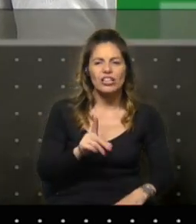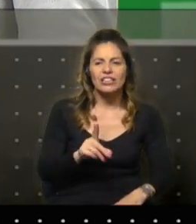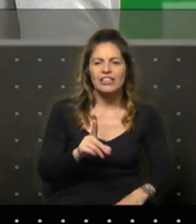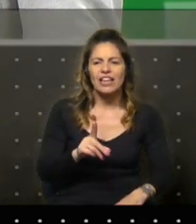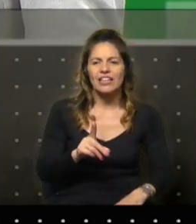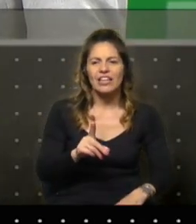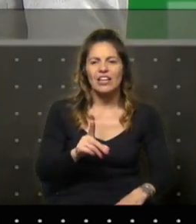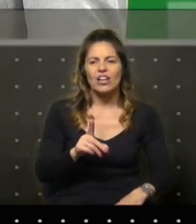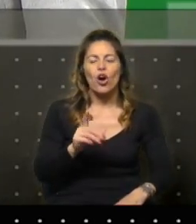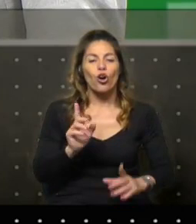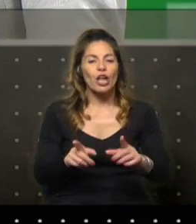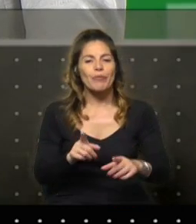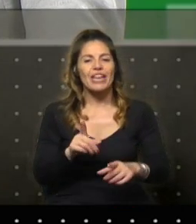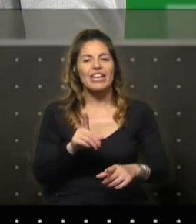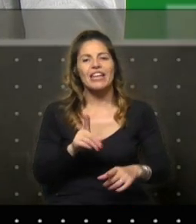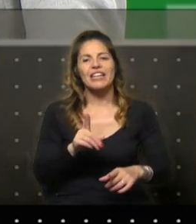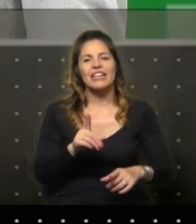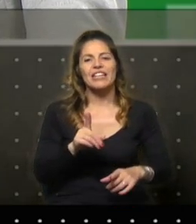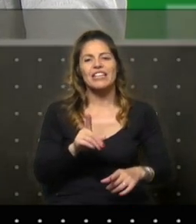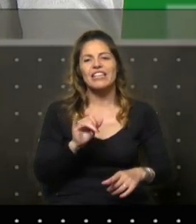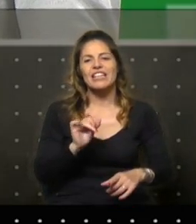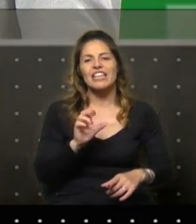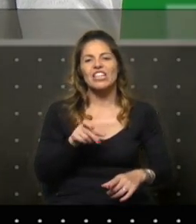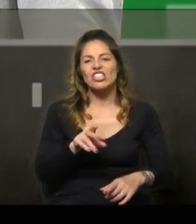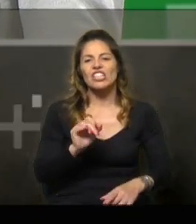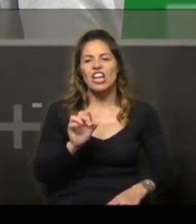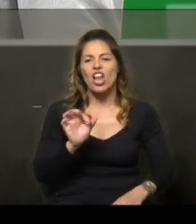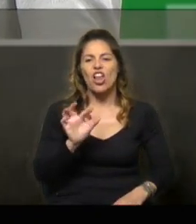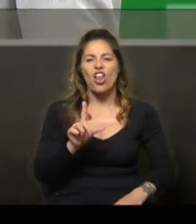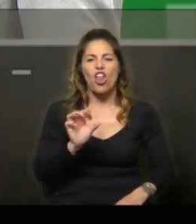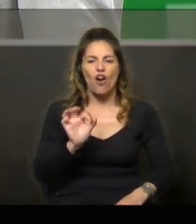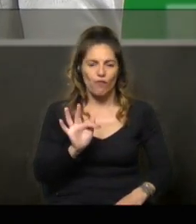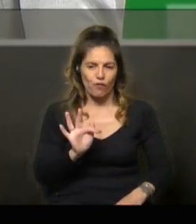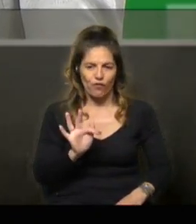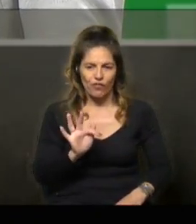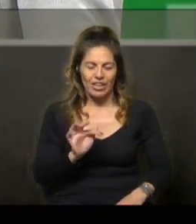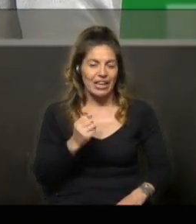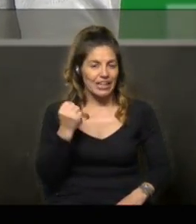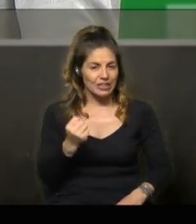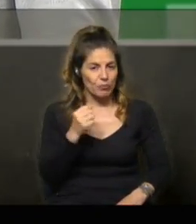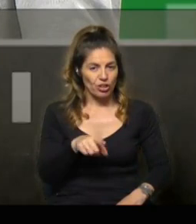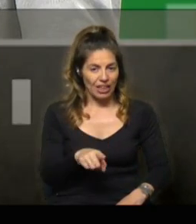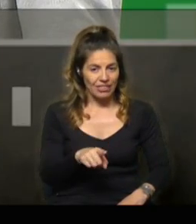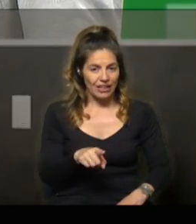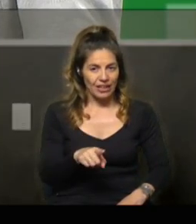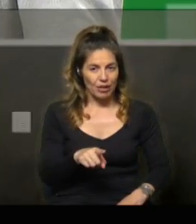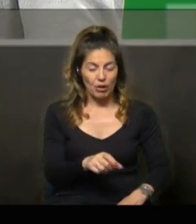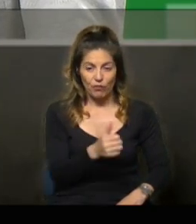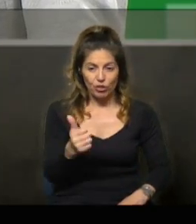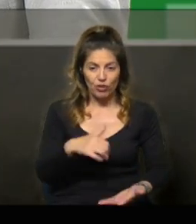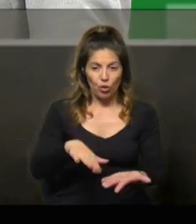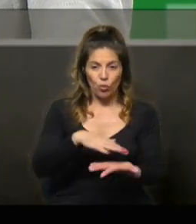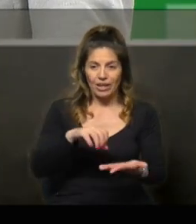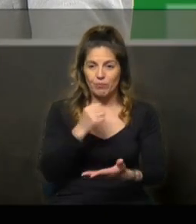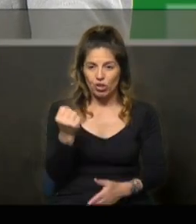enorme Al haber sido triunfador de un lugar clave eh quiénes van a seguir con nuevos liderazgos porque está claro